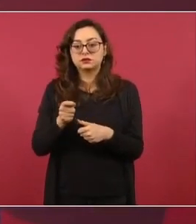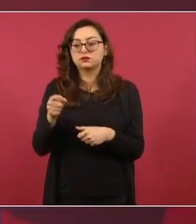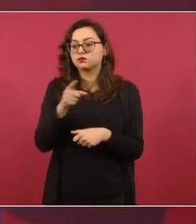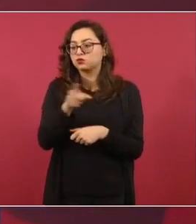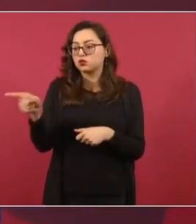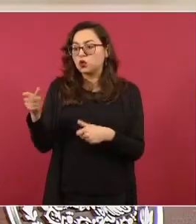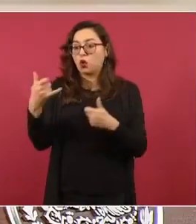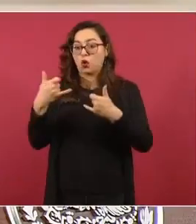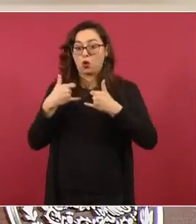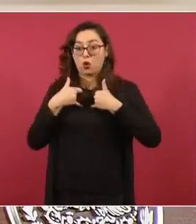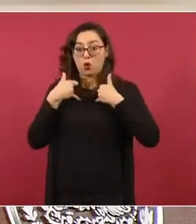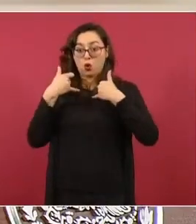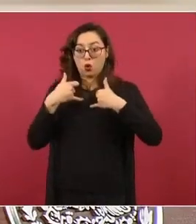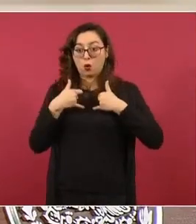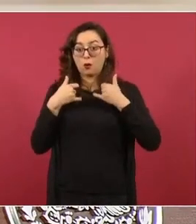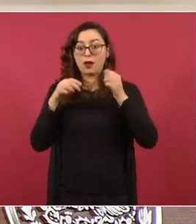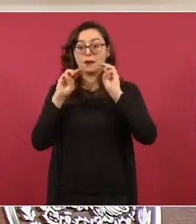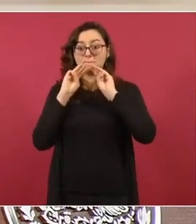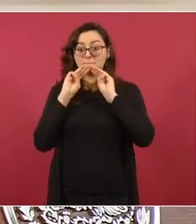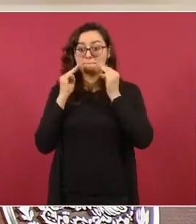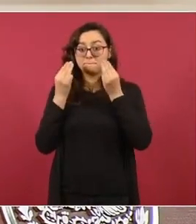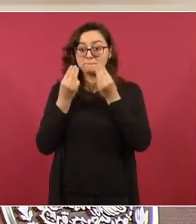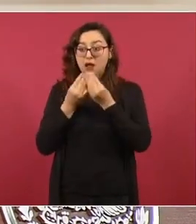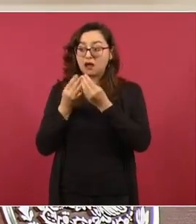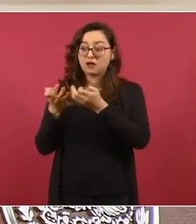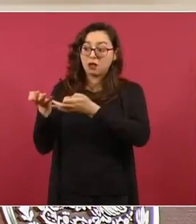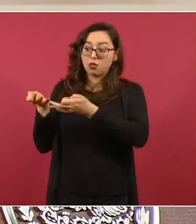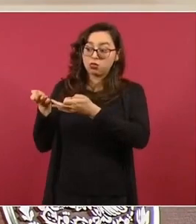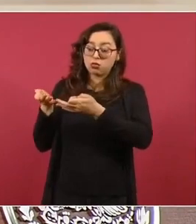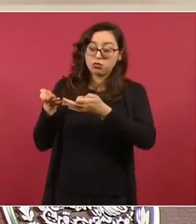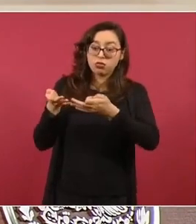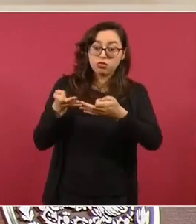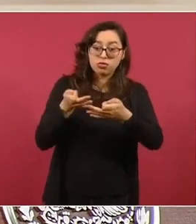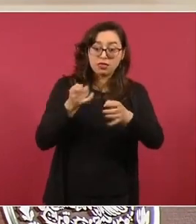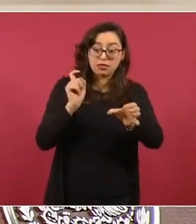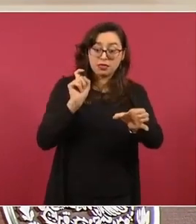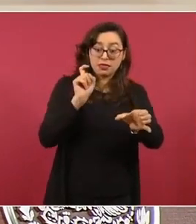el camino de las conductas antisociales. Y para eso